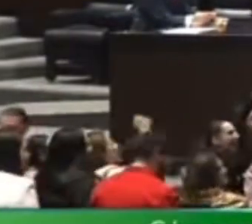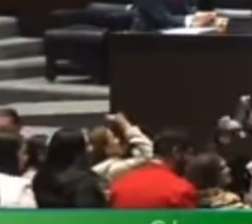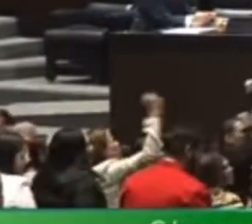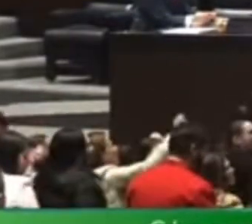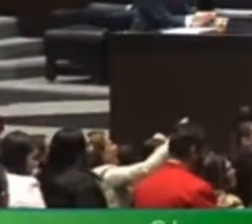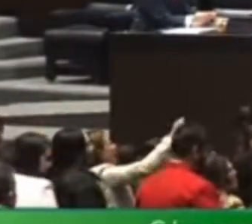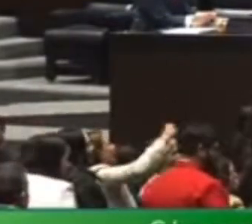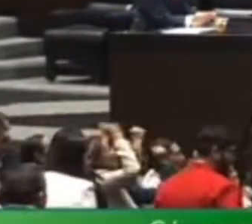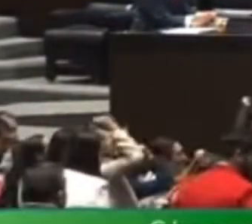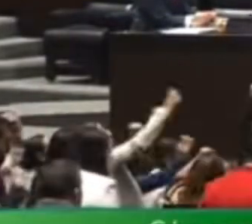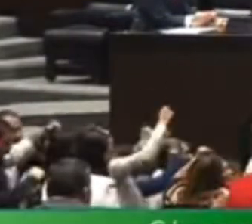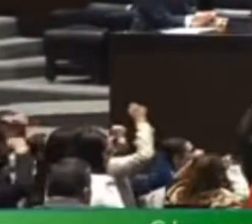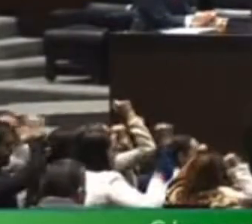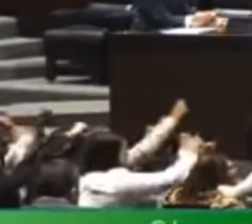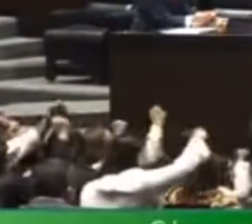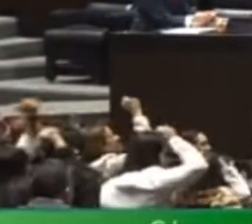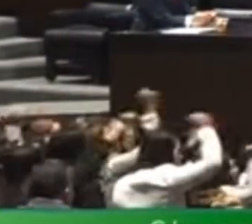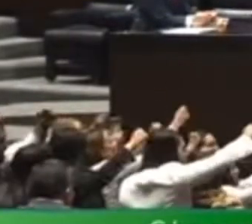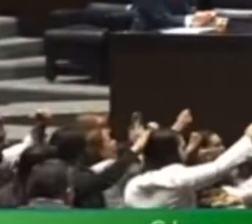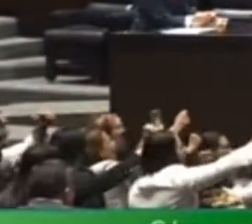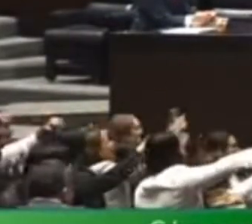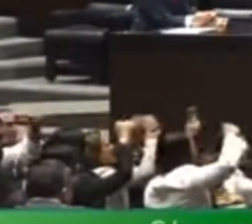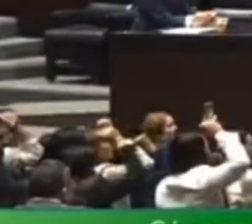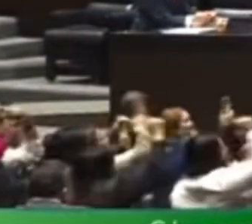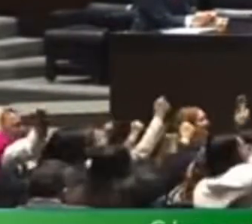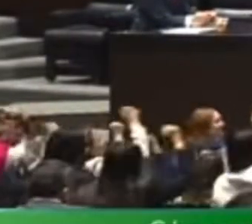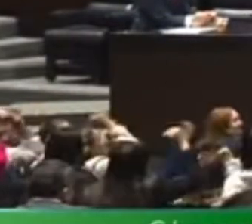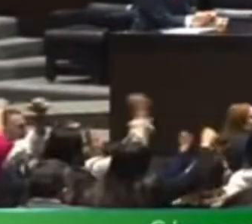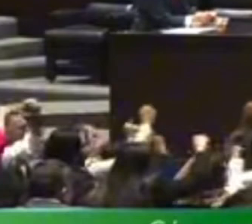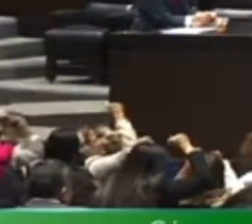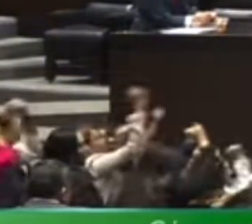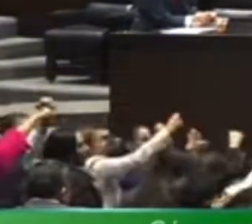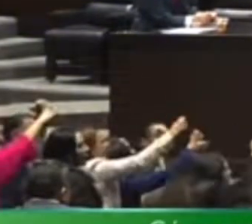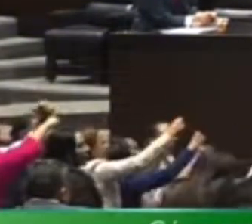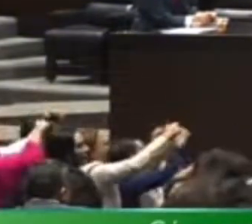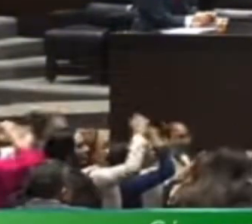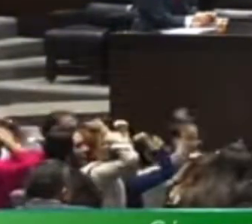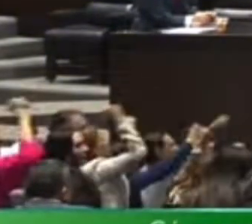Morena, hasta por 3 minutos.